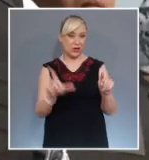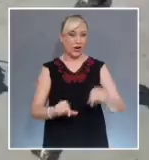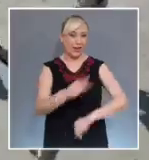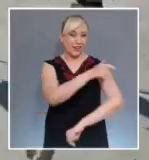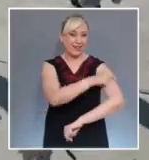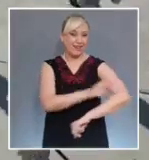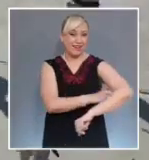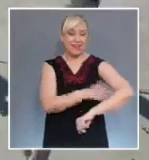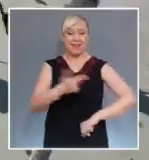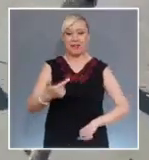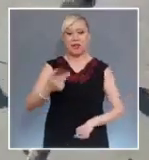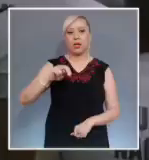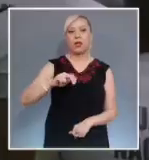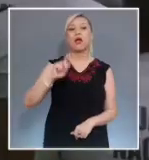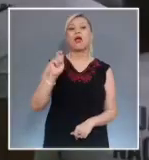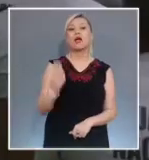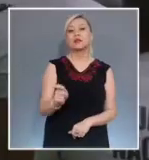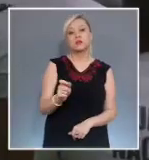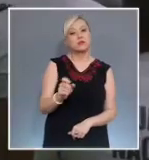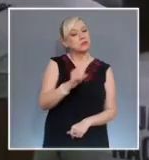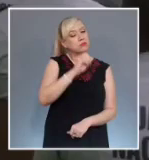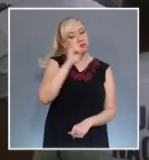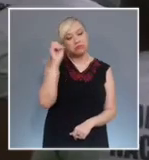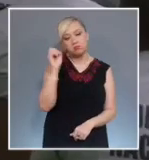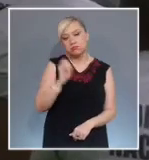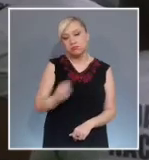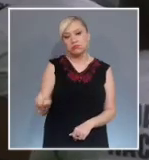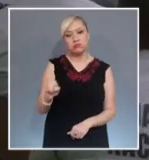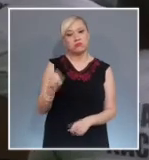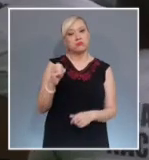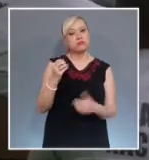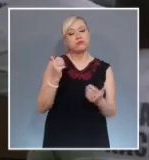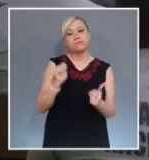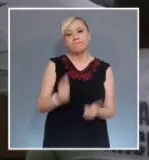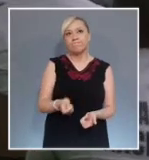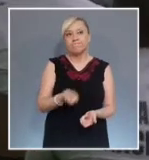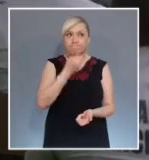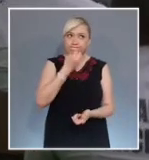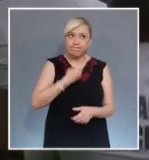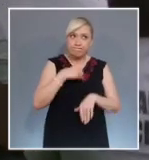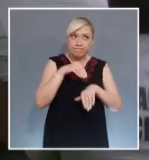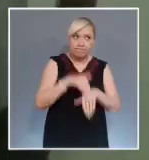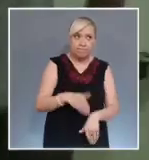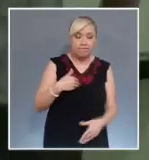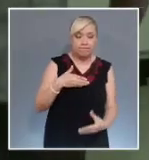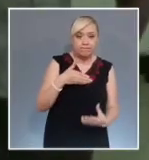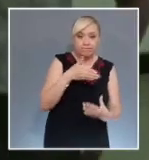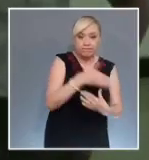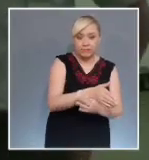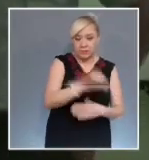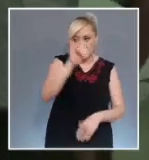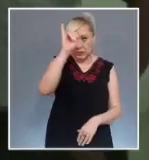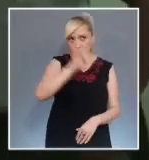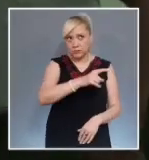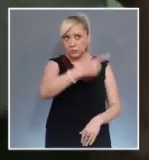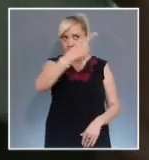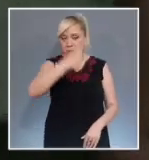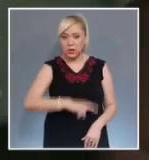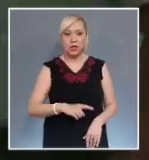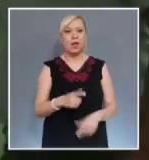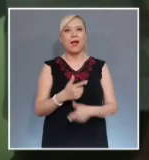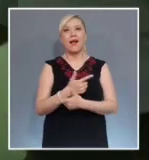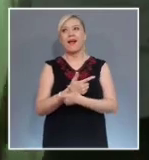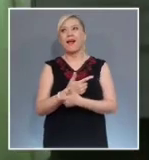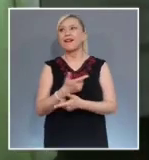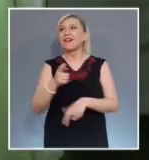de permanecer a disposición de su superior jerárquico sin poder disponer de su tiempo libre y sin poder salir de las instalaciones